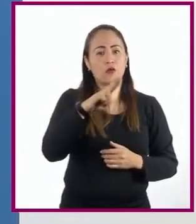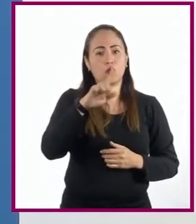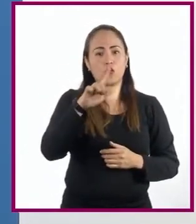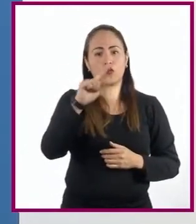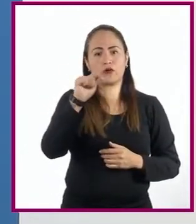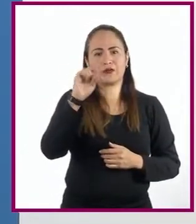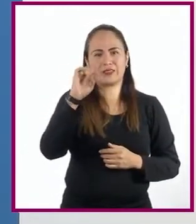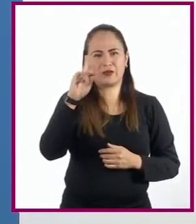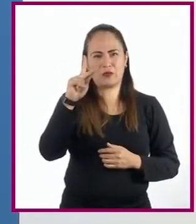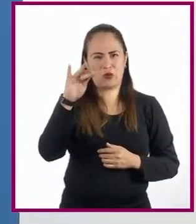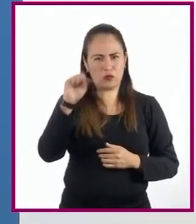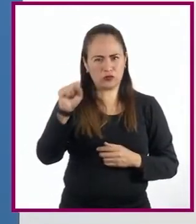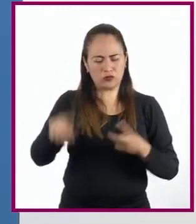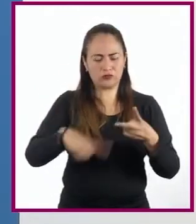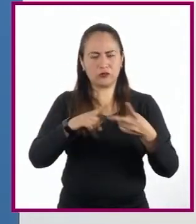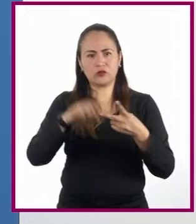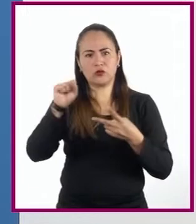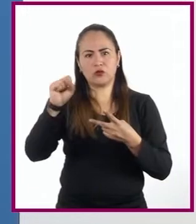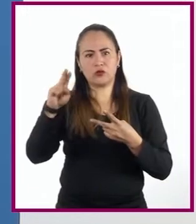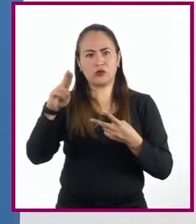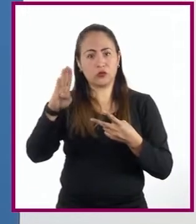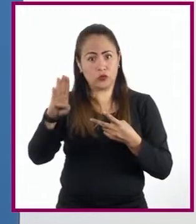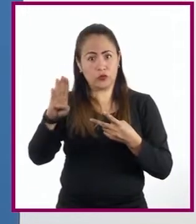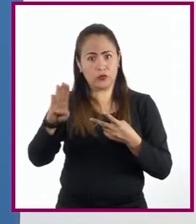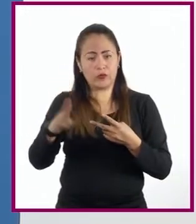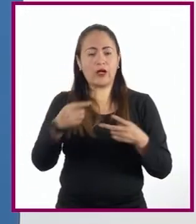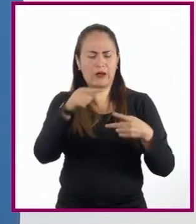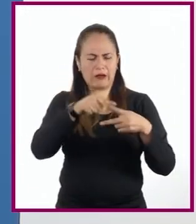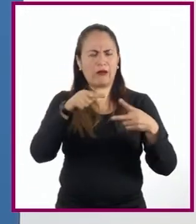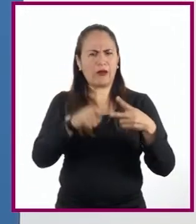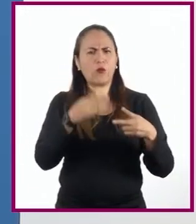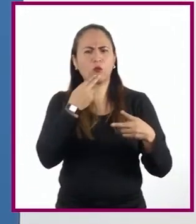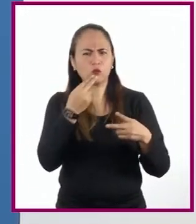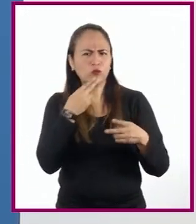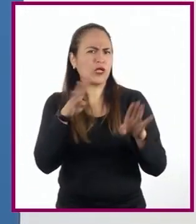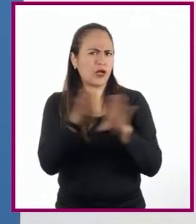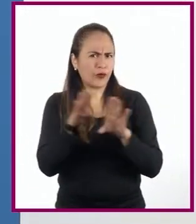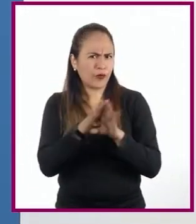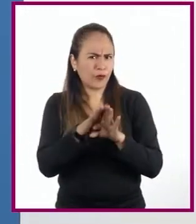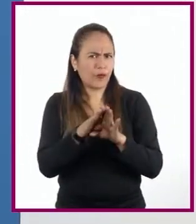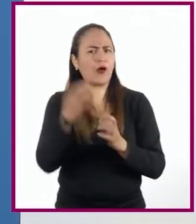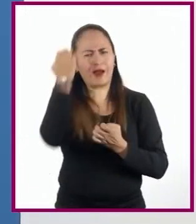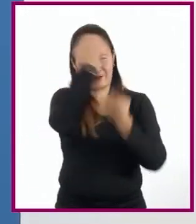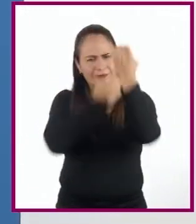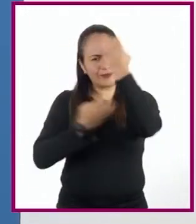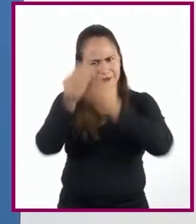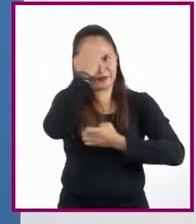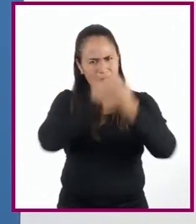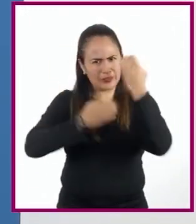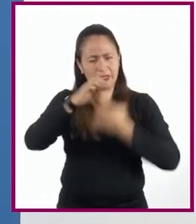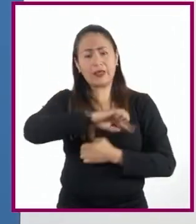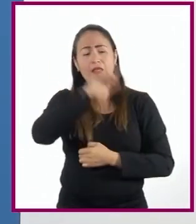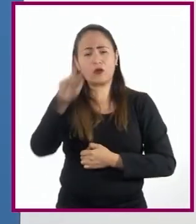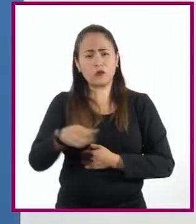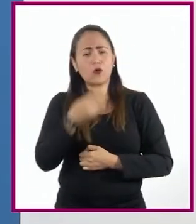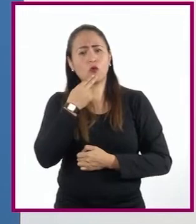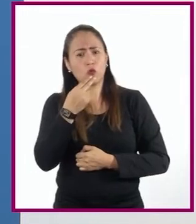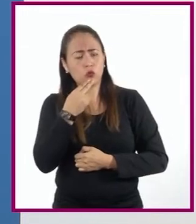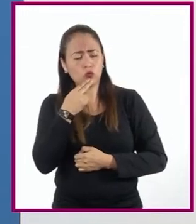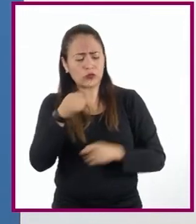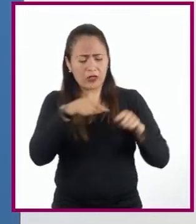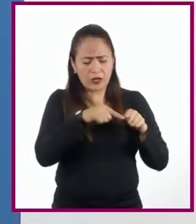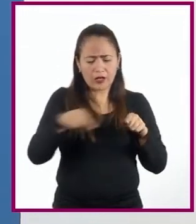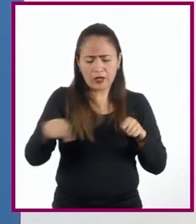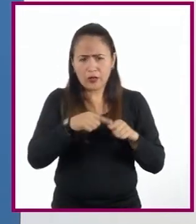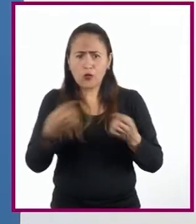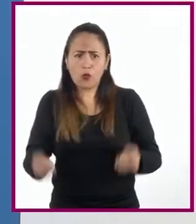submúltiplos, reflexionemos acerca de su utilidad en la medición y de cómo su uso facilita el manejo de medidas